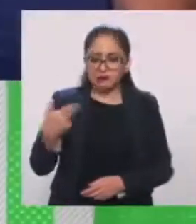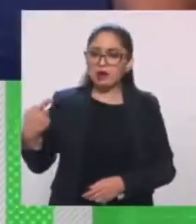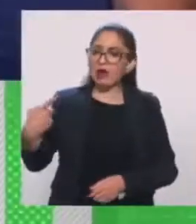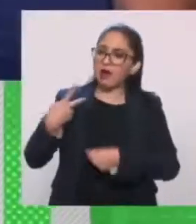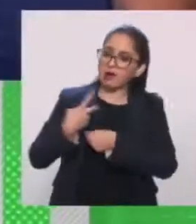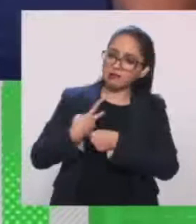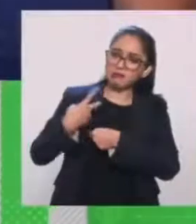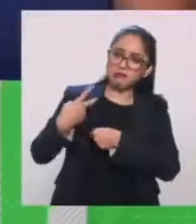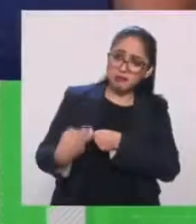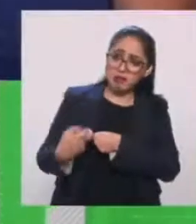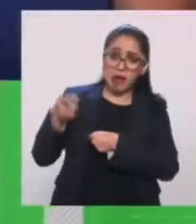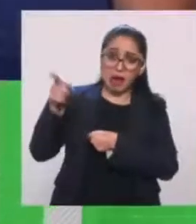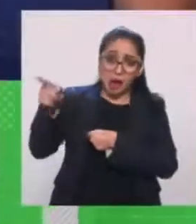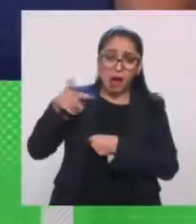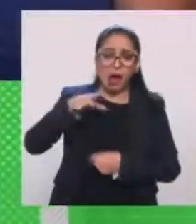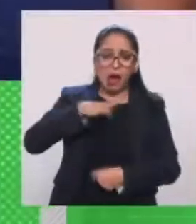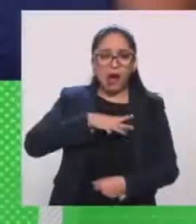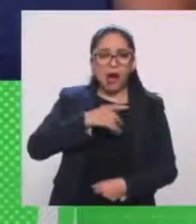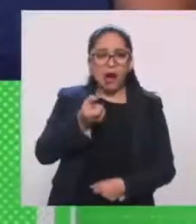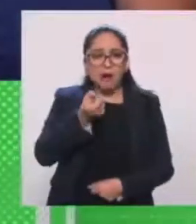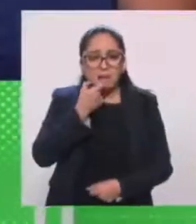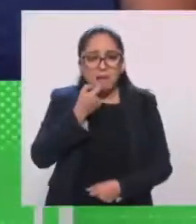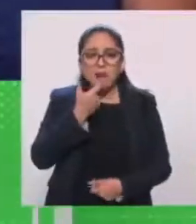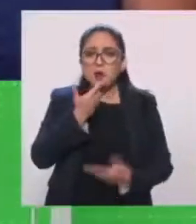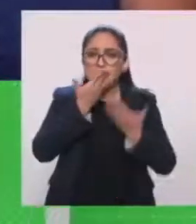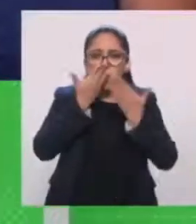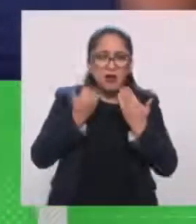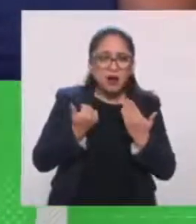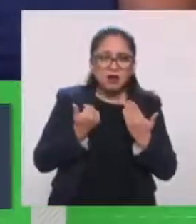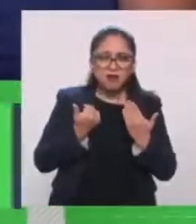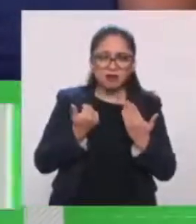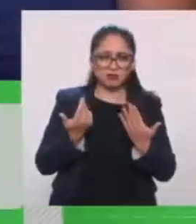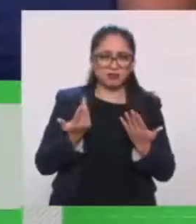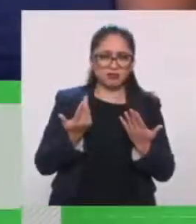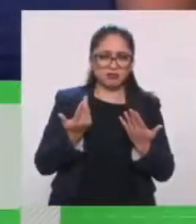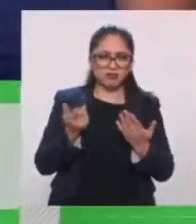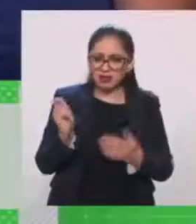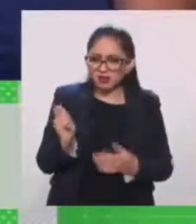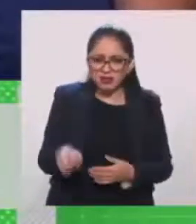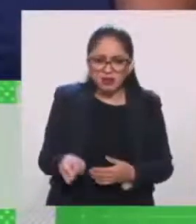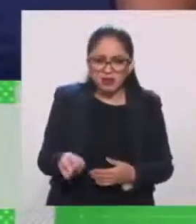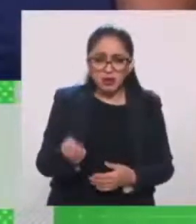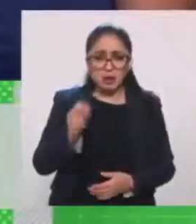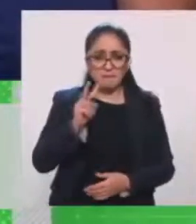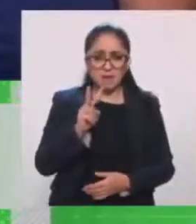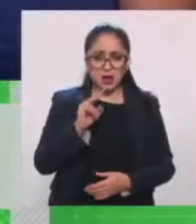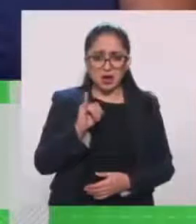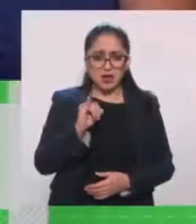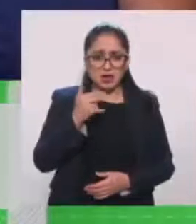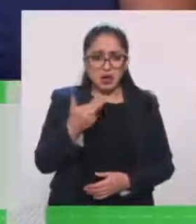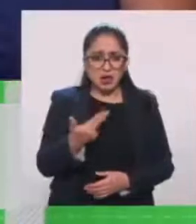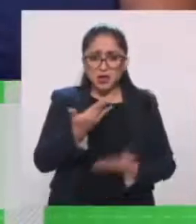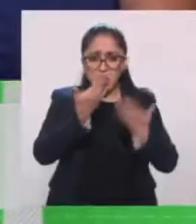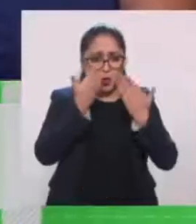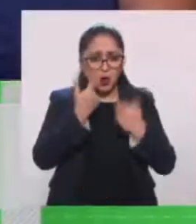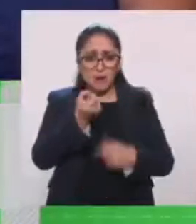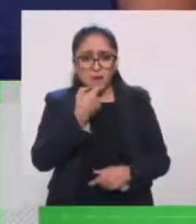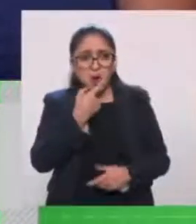no hay medicamentos. Ahí fue cuando dije, ¿cómo que no hay medicamentos? ¿De qué me hablas? No, para VIH no hay. Nada más en Nueva